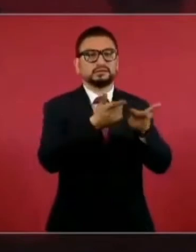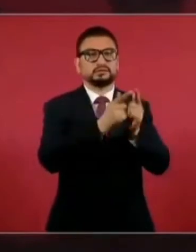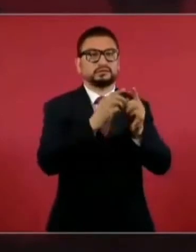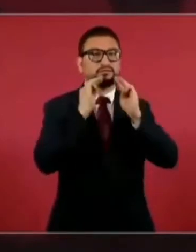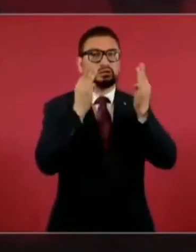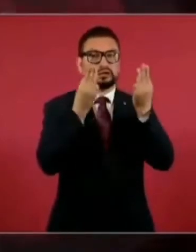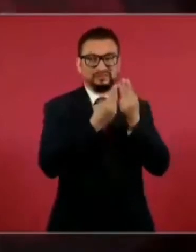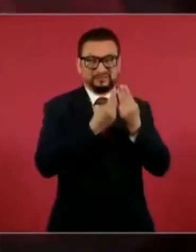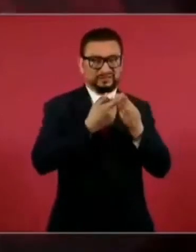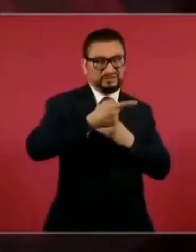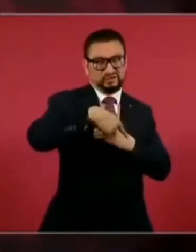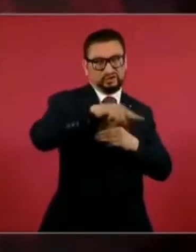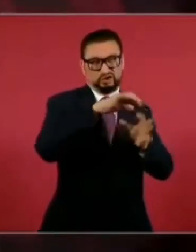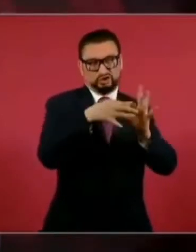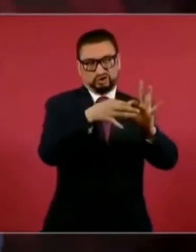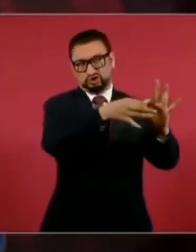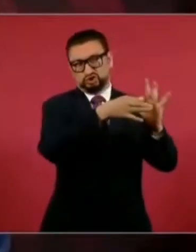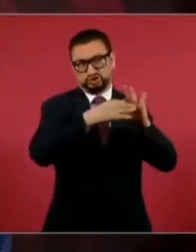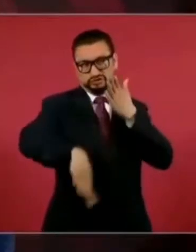se unieron todos,